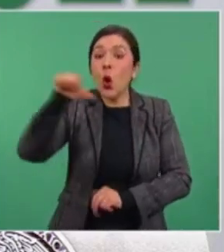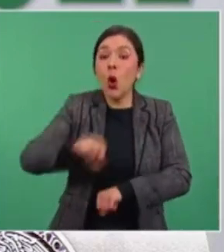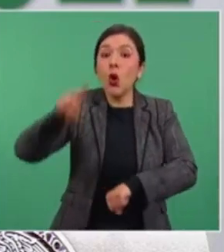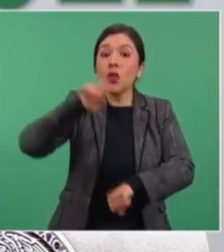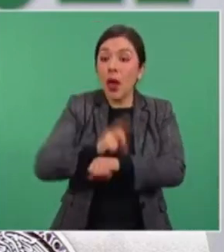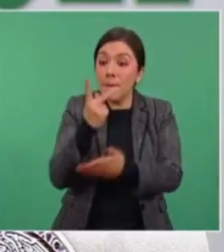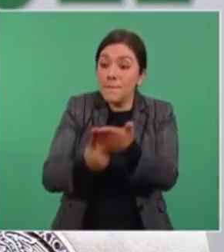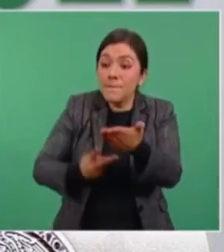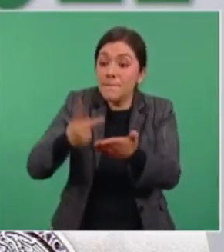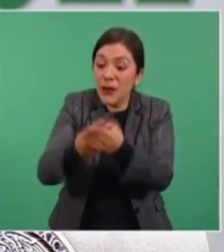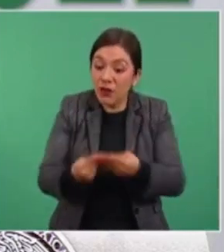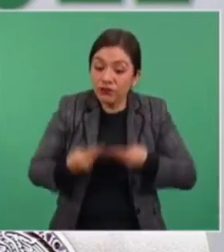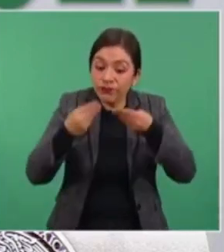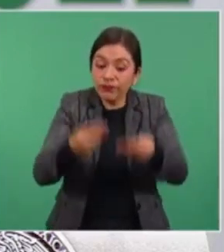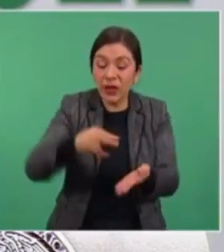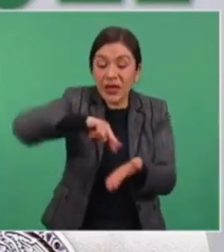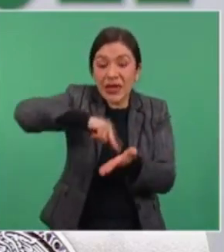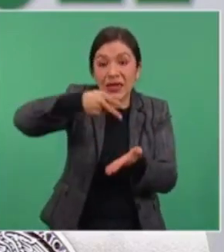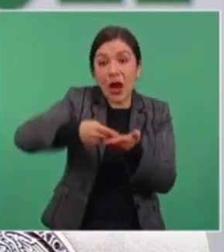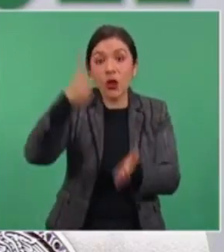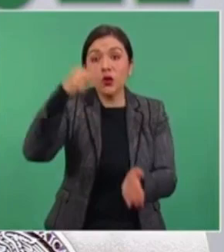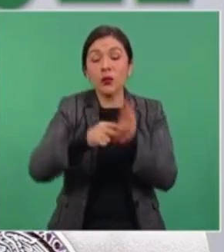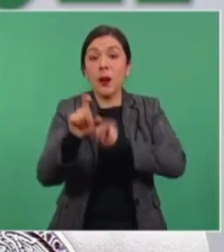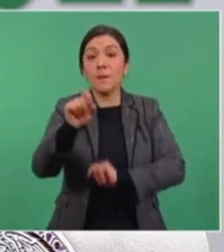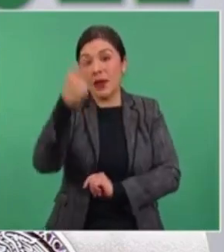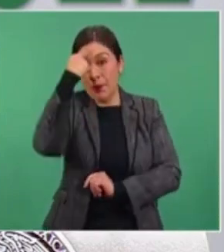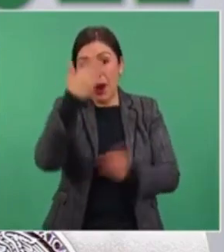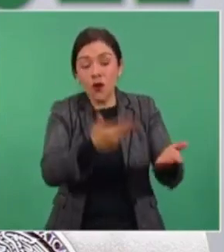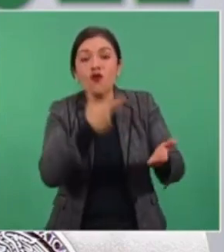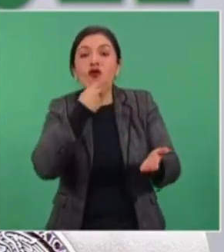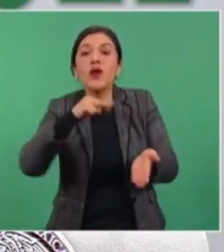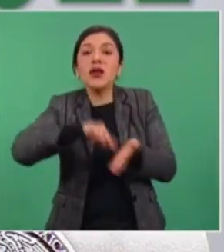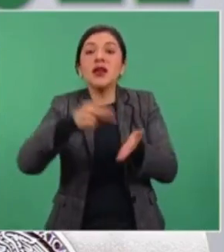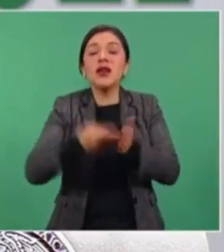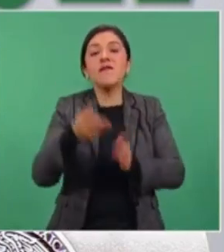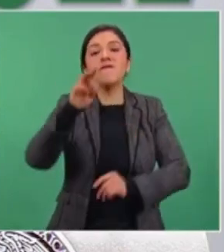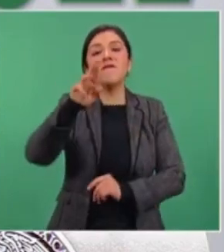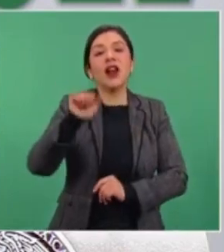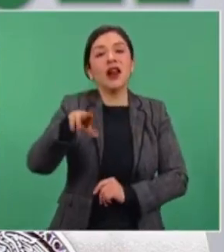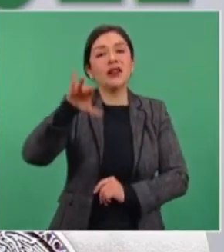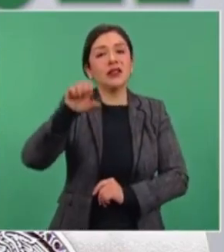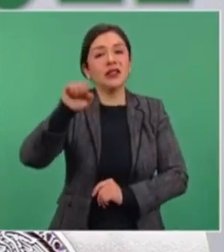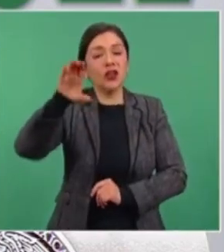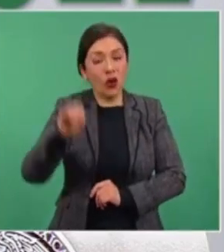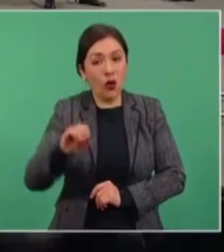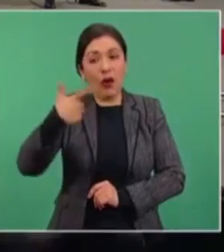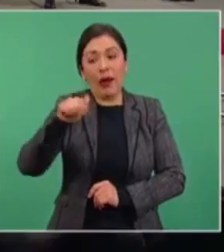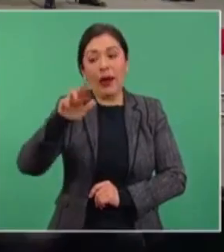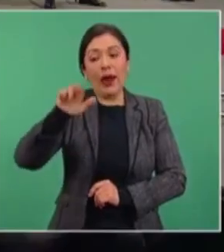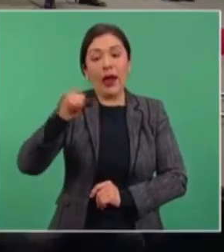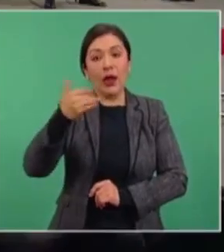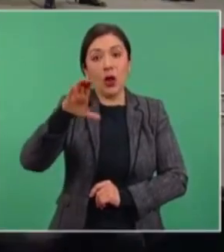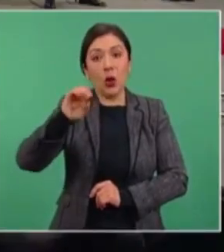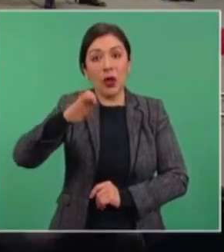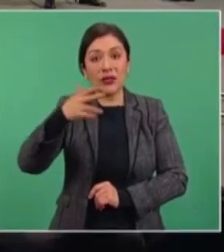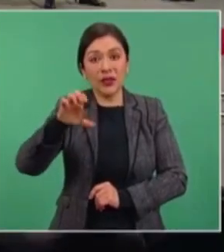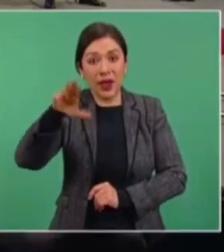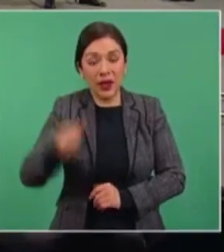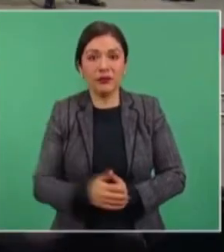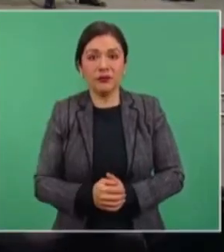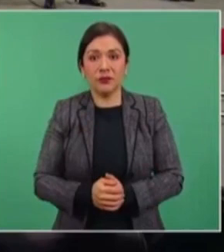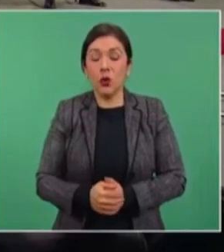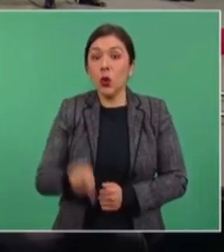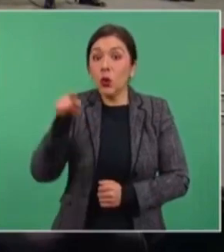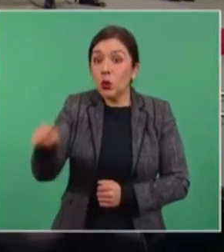Nacional de Ingeniería 2020 al ingeniero Francisco Garaycochea Petrirena. Su presencia y